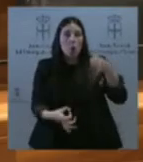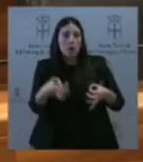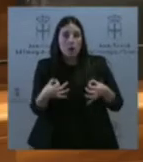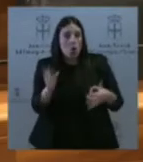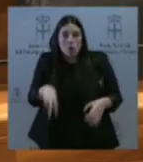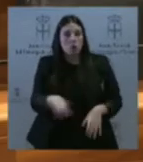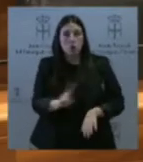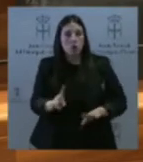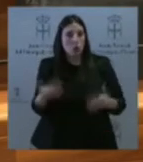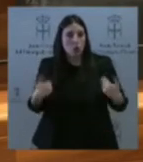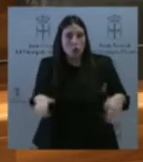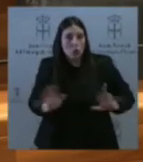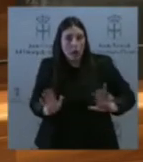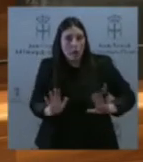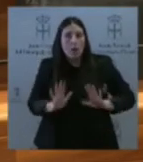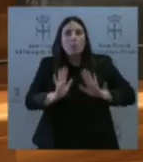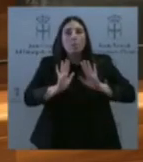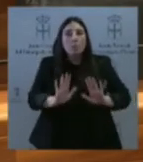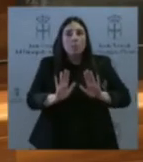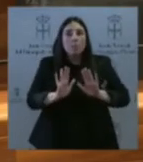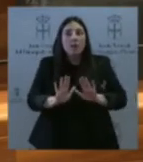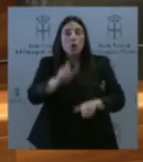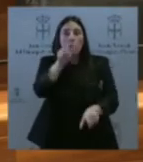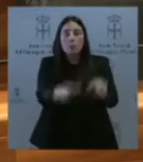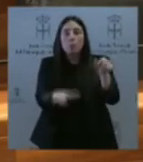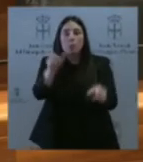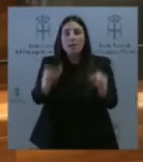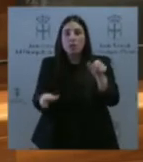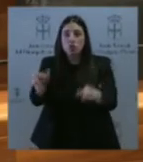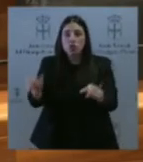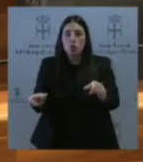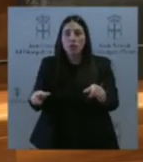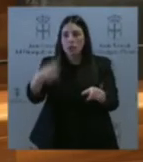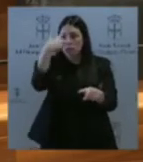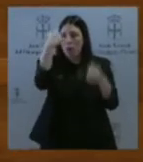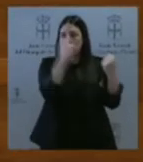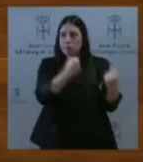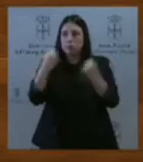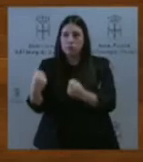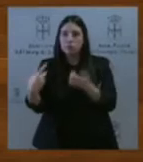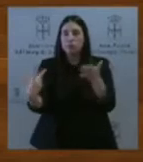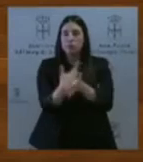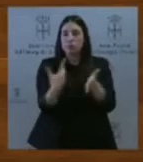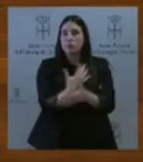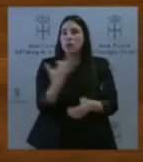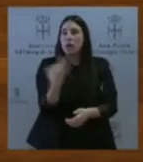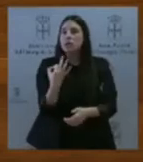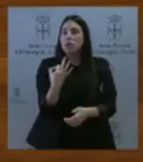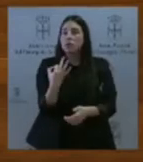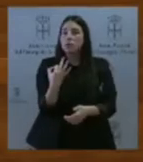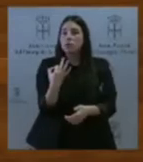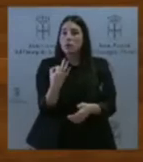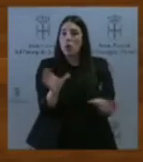por parte de personas que sí lo son es que sí, ustedes sí tienen esta capacidad, precisamente en